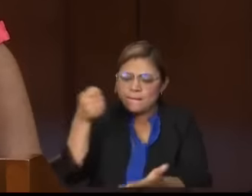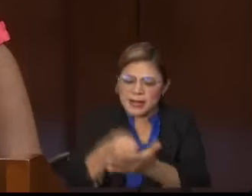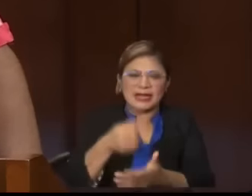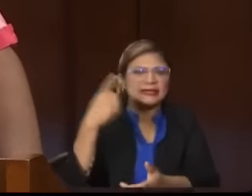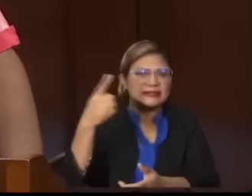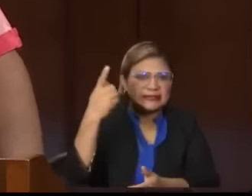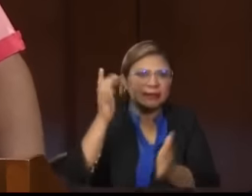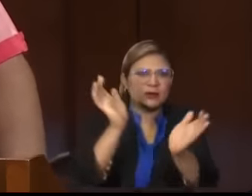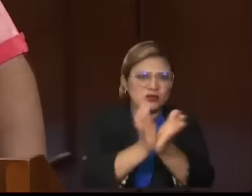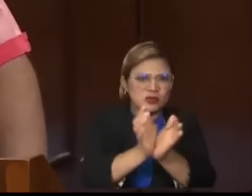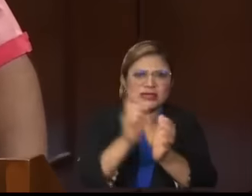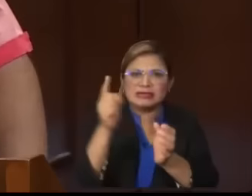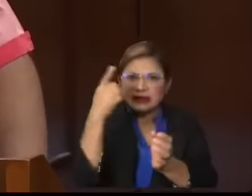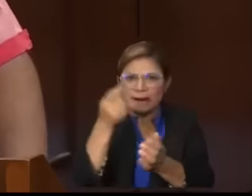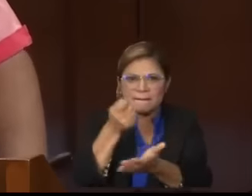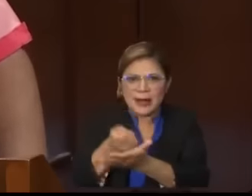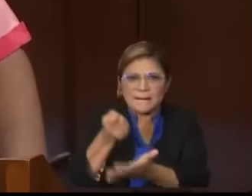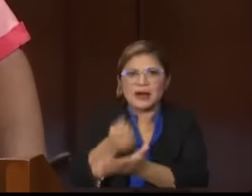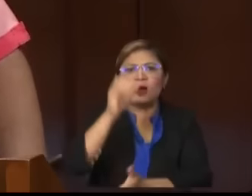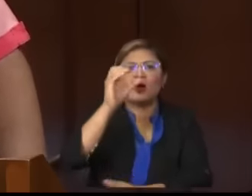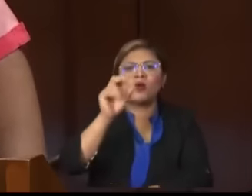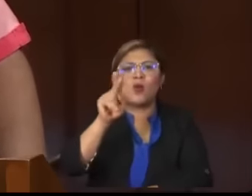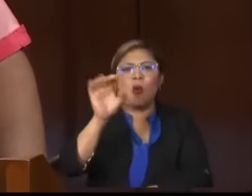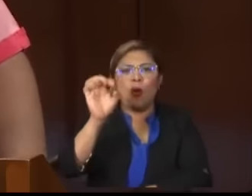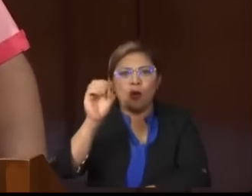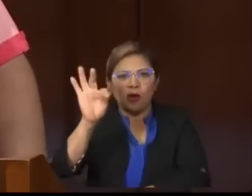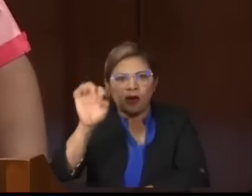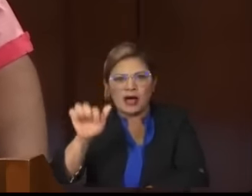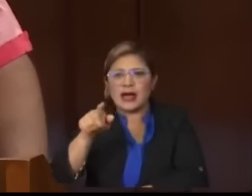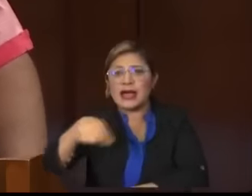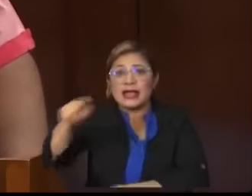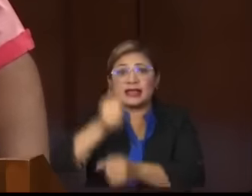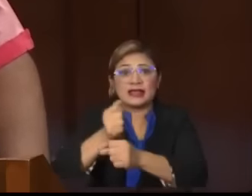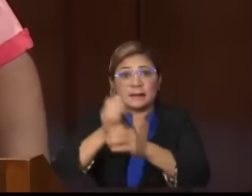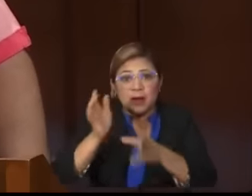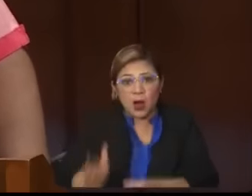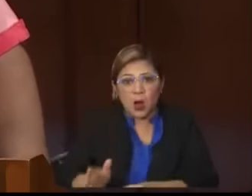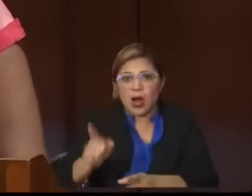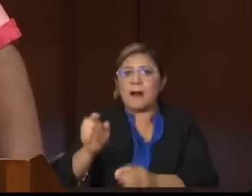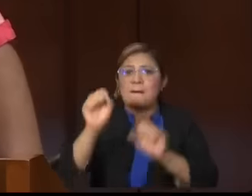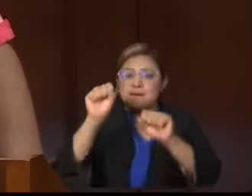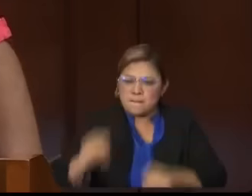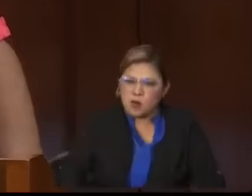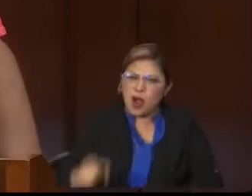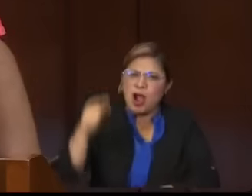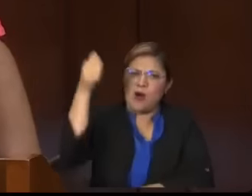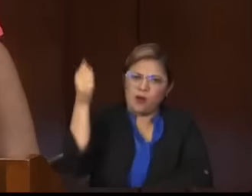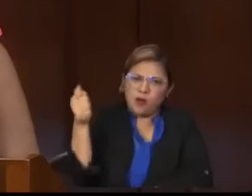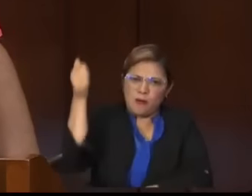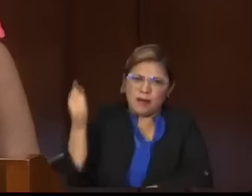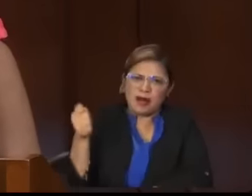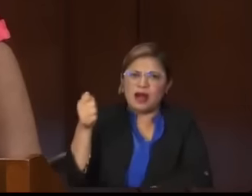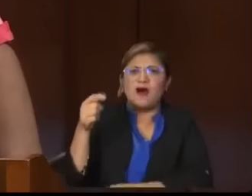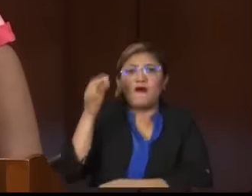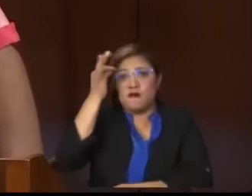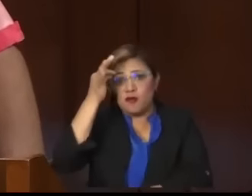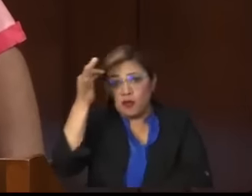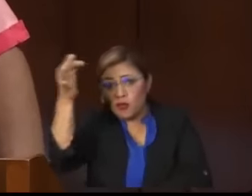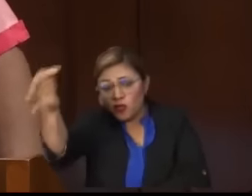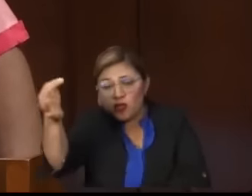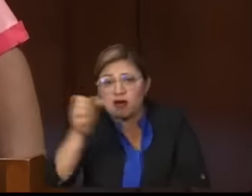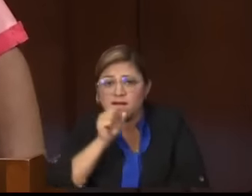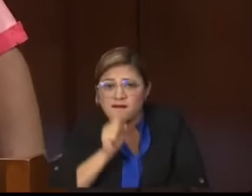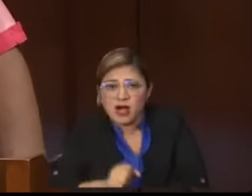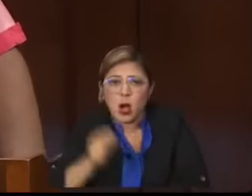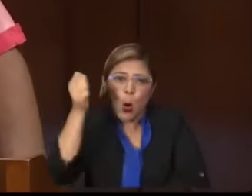trabajadores. Y hemos visto también una gran cantidad de directores que han pasado por la Caja de Seguro